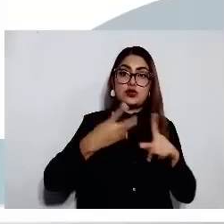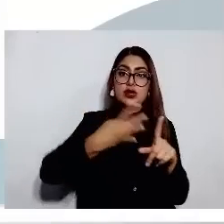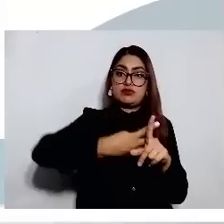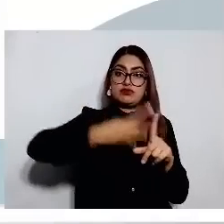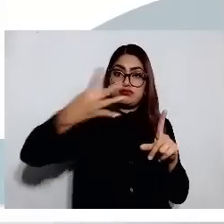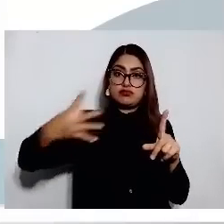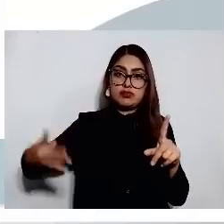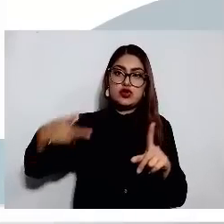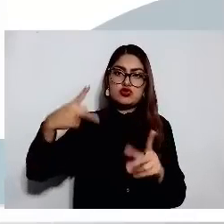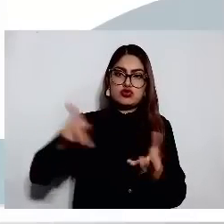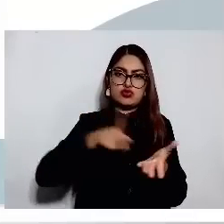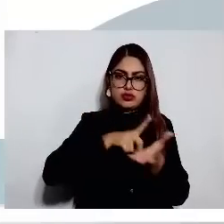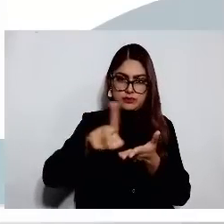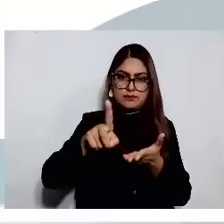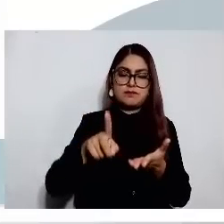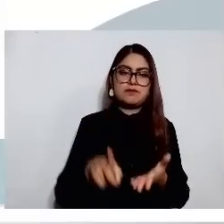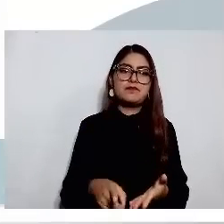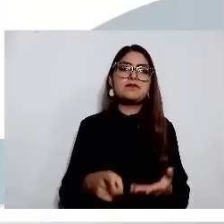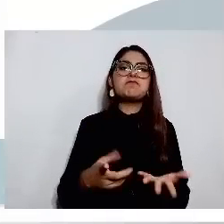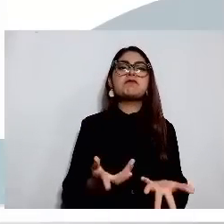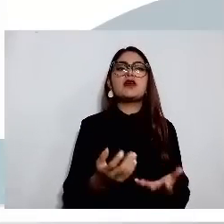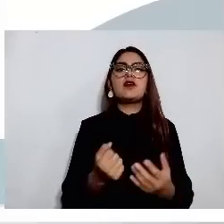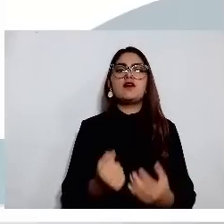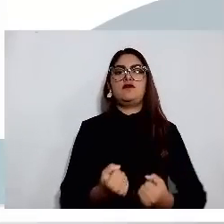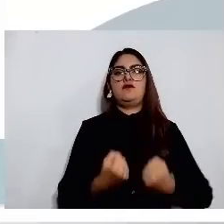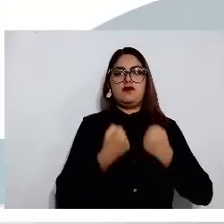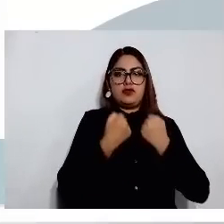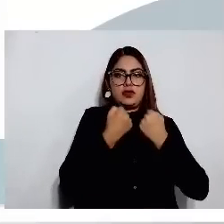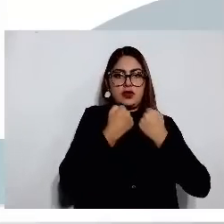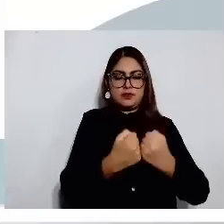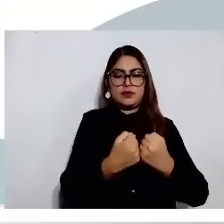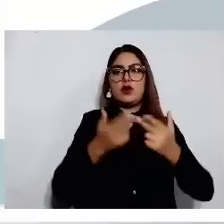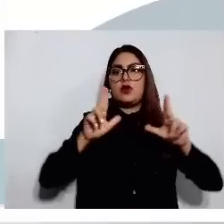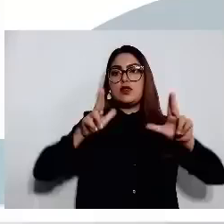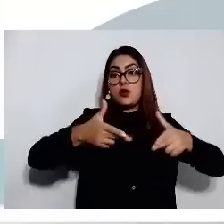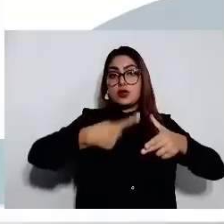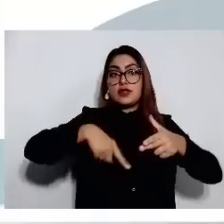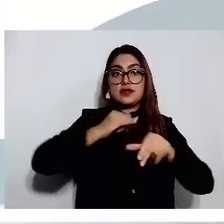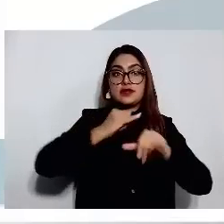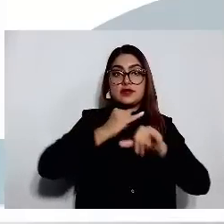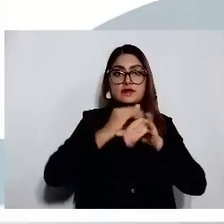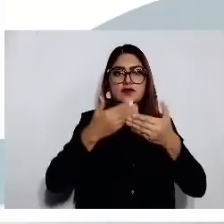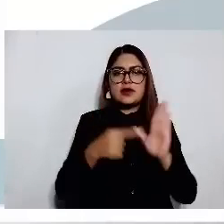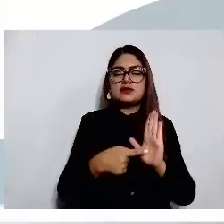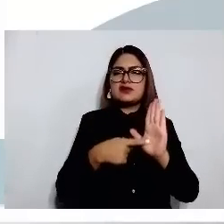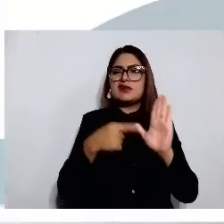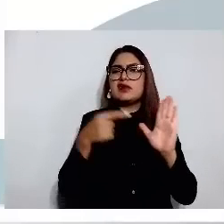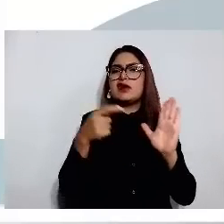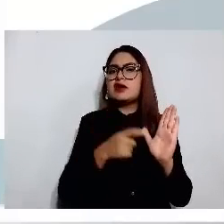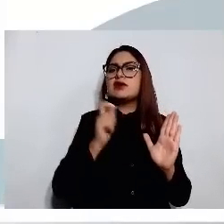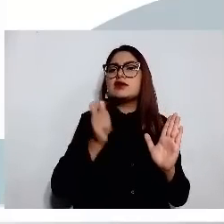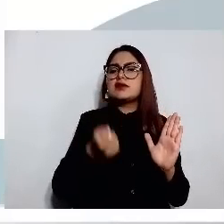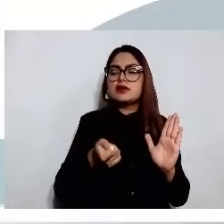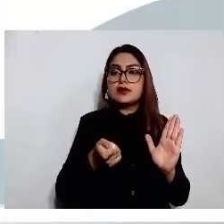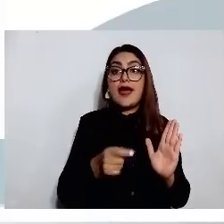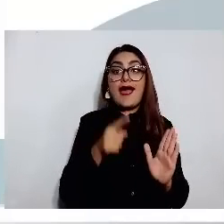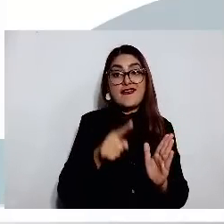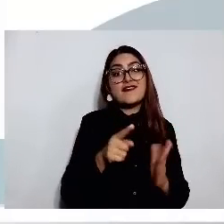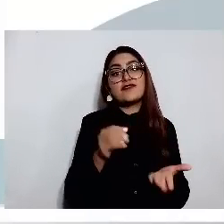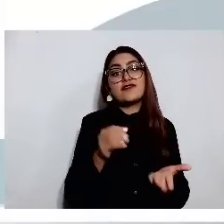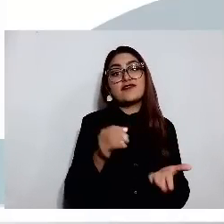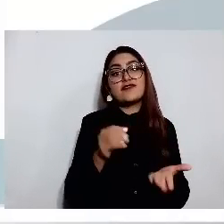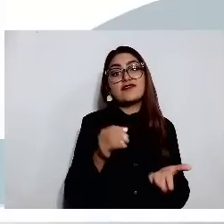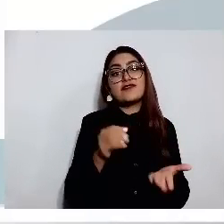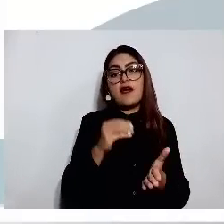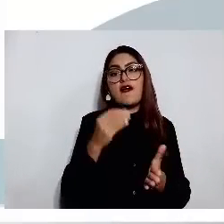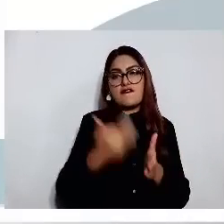Fortalecimiento institucional de las unidades de transparencia. Vemos cómo hay todavía una gran oportunidad para la rendición de cuentas y